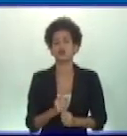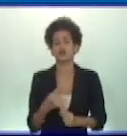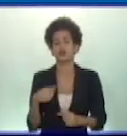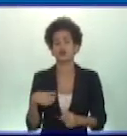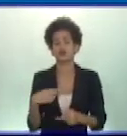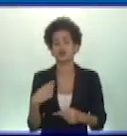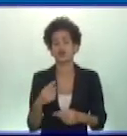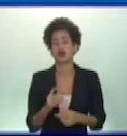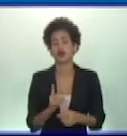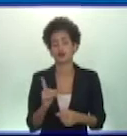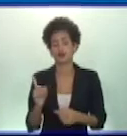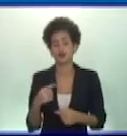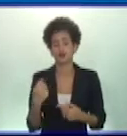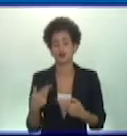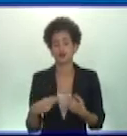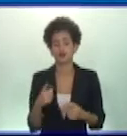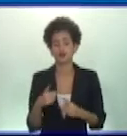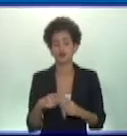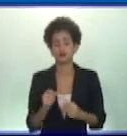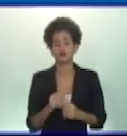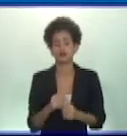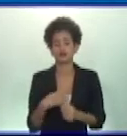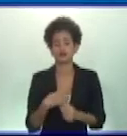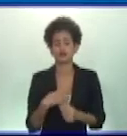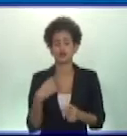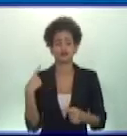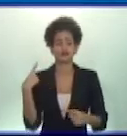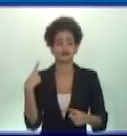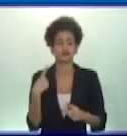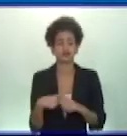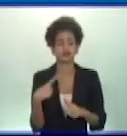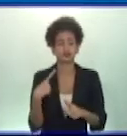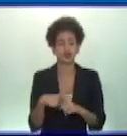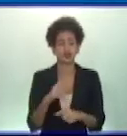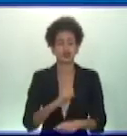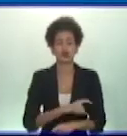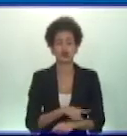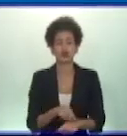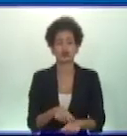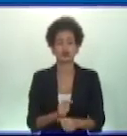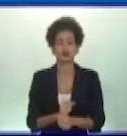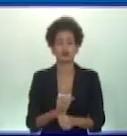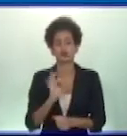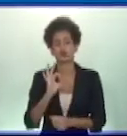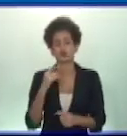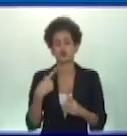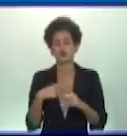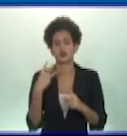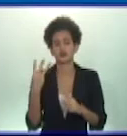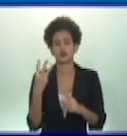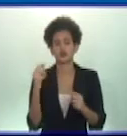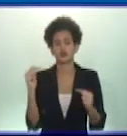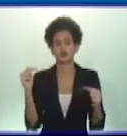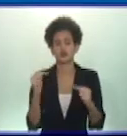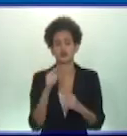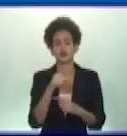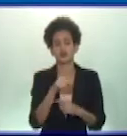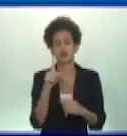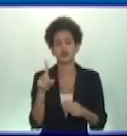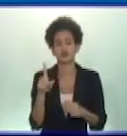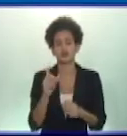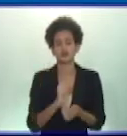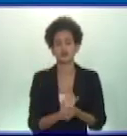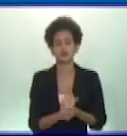caso, tenemos que adicionar las horas. 8 más 3 es igual a 11. Es decir, que